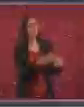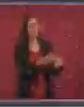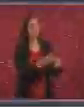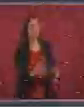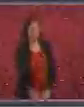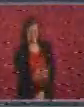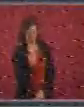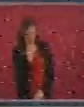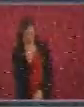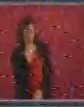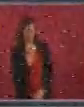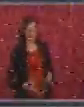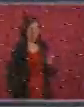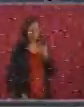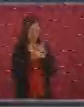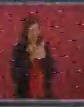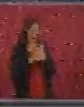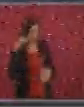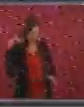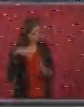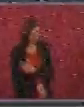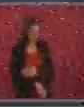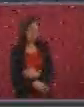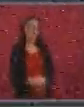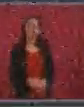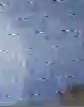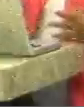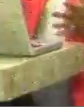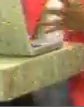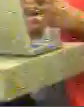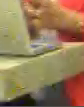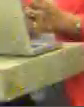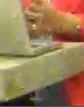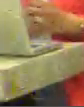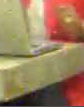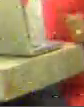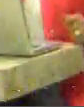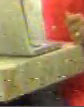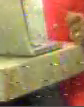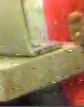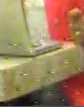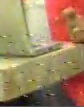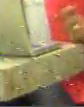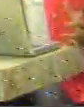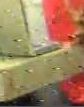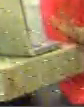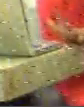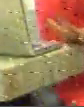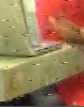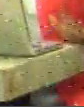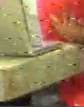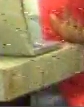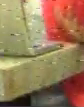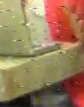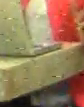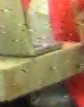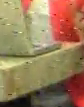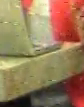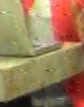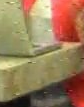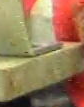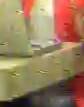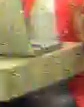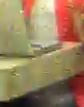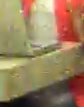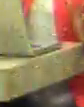Felipe Martínez Chávez. Con eso cerramos. Gracias, Inés Figueroa. Gracias, Claudia. Gracias, maestro Felipe. Gracias. También gracias a usted también por acompañarnos, por